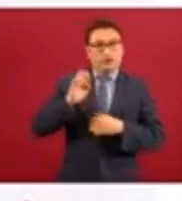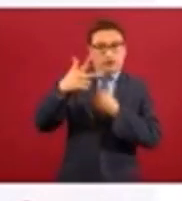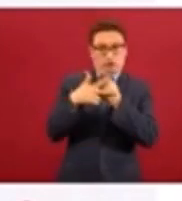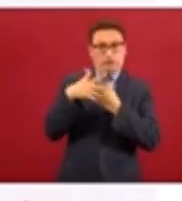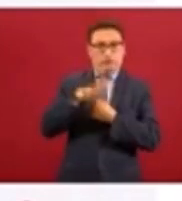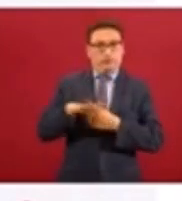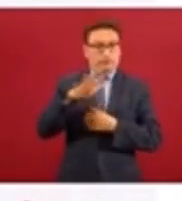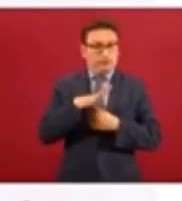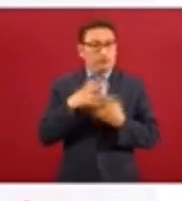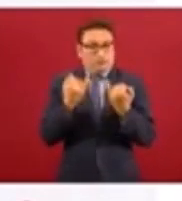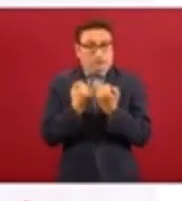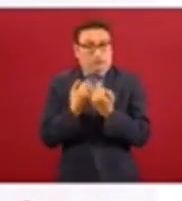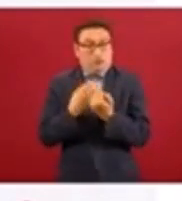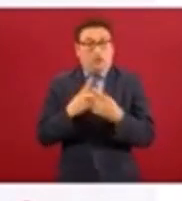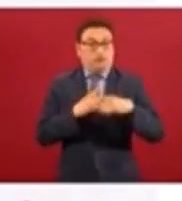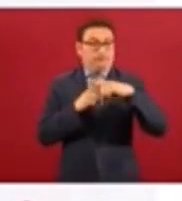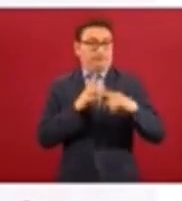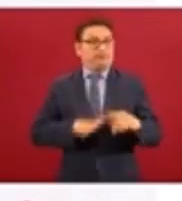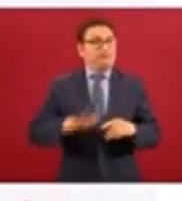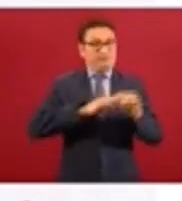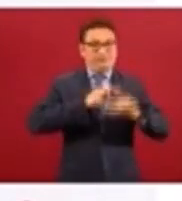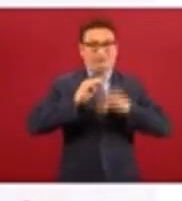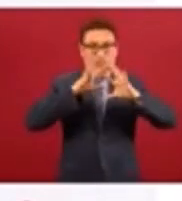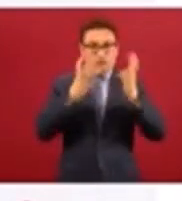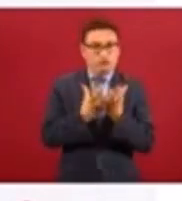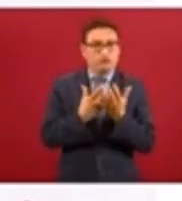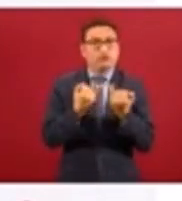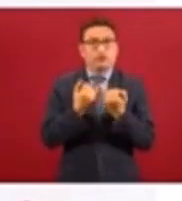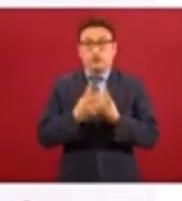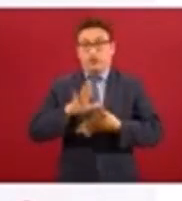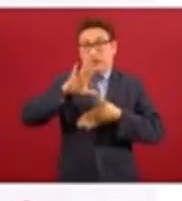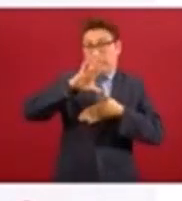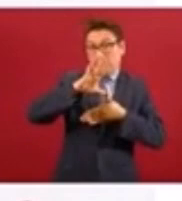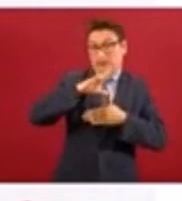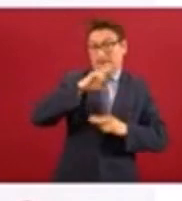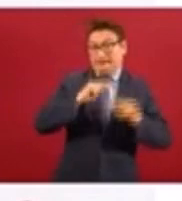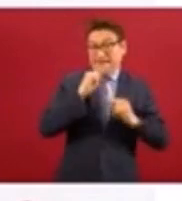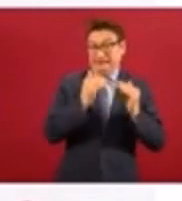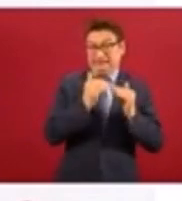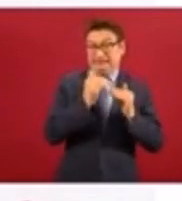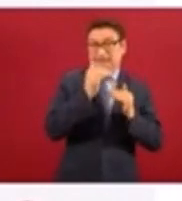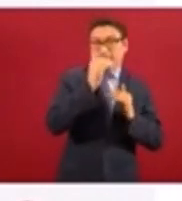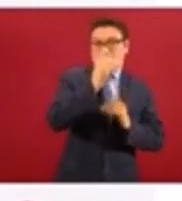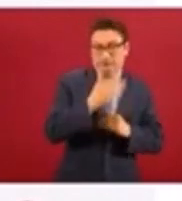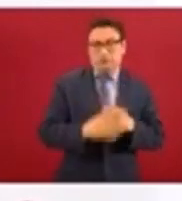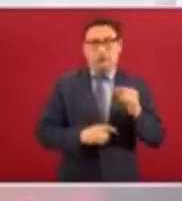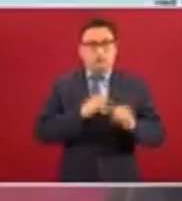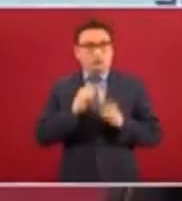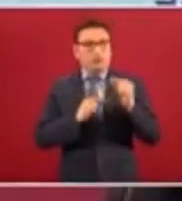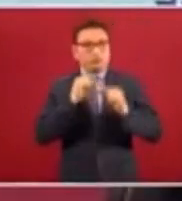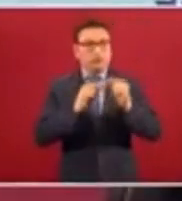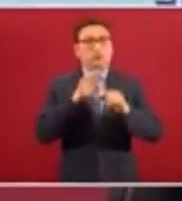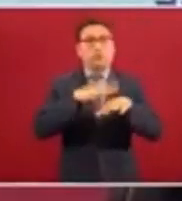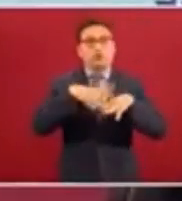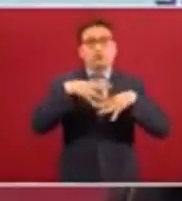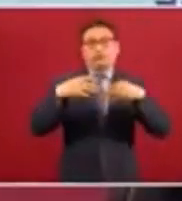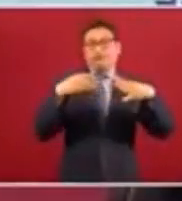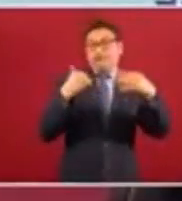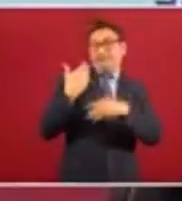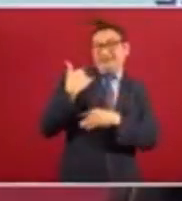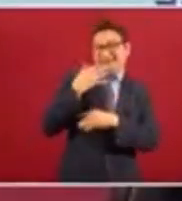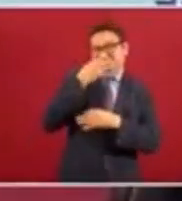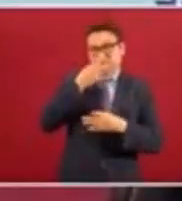también con consecuencias positivas para el mundo. La región de América va a la alza, en la medida en que son epidemias más